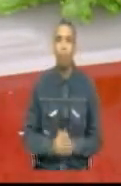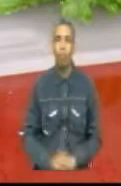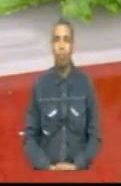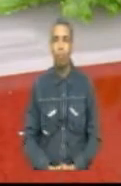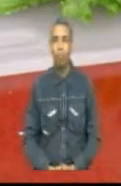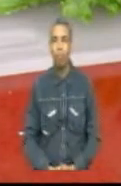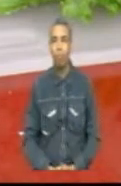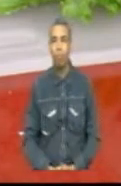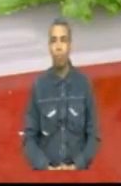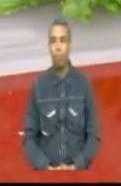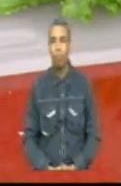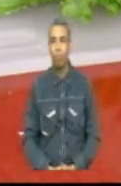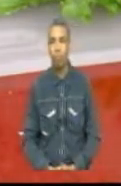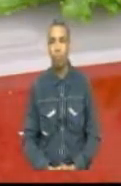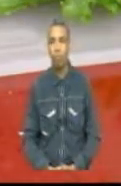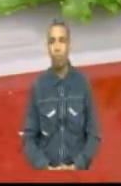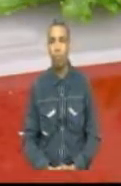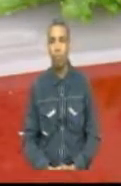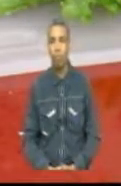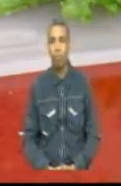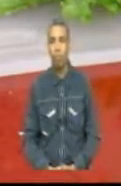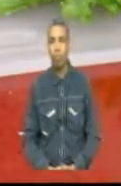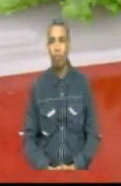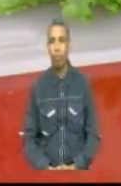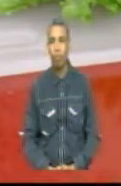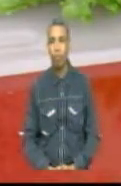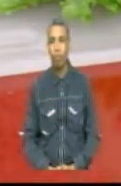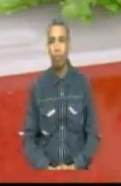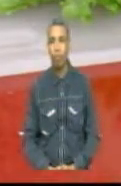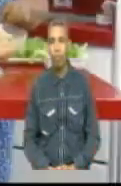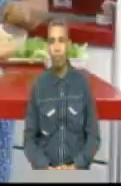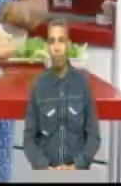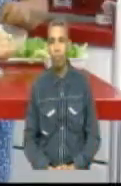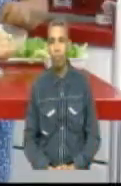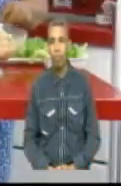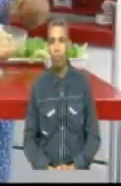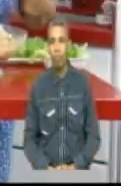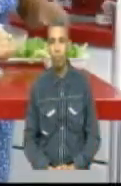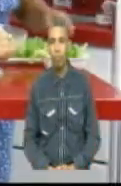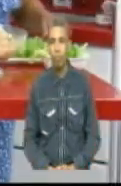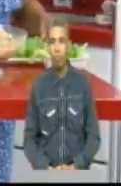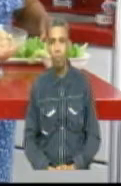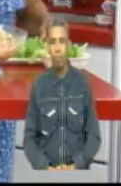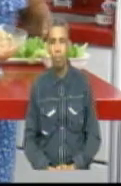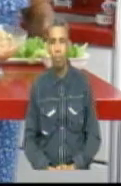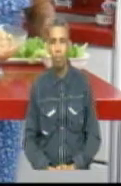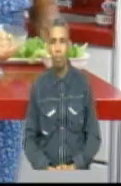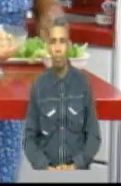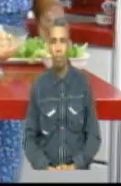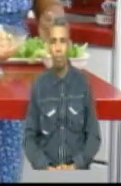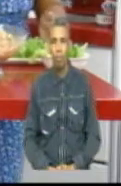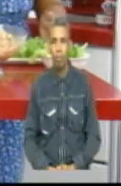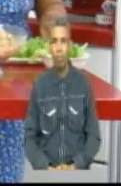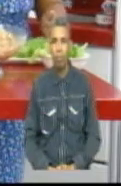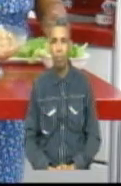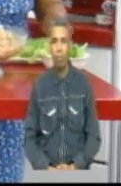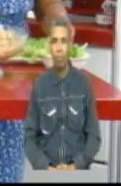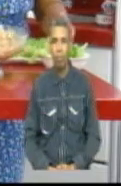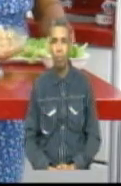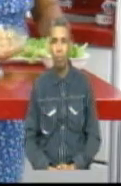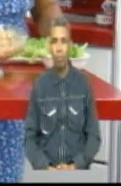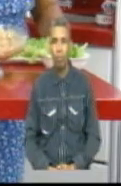colocaste con el atún sí claro la mezcla recordemos que hizo los dos tipos de